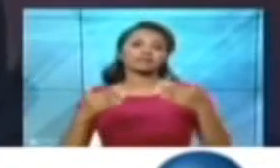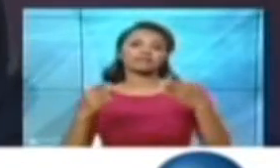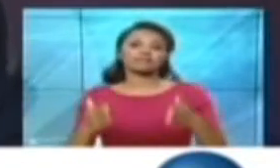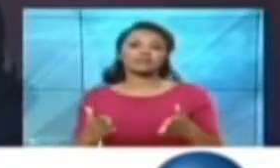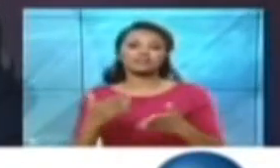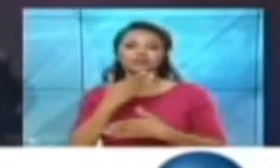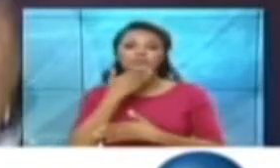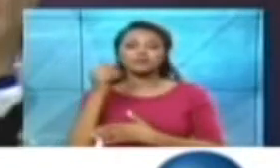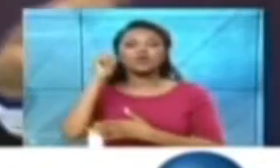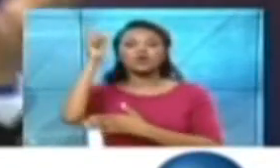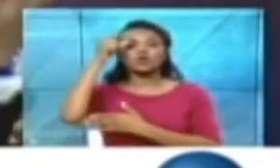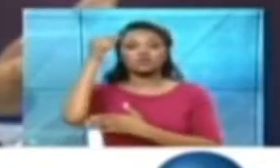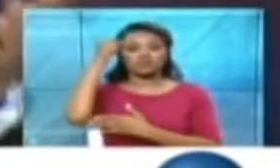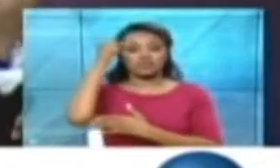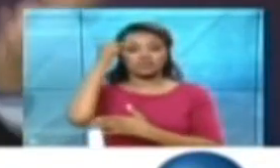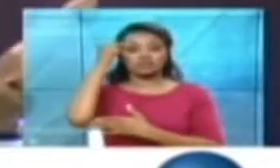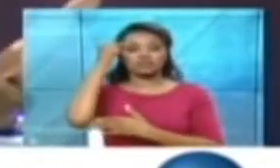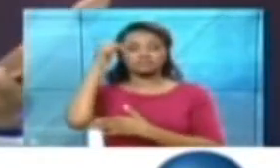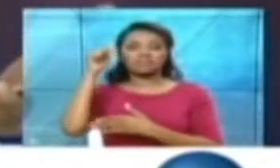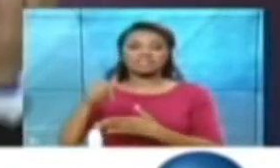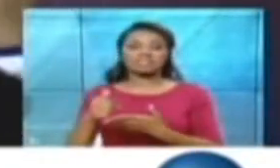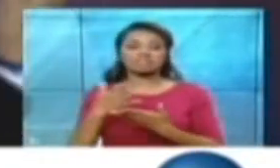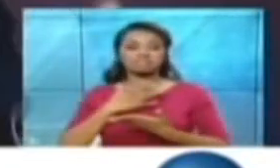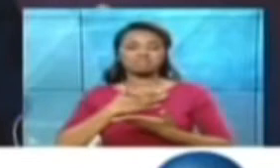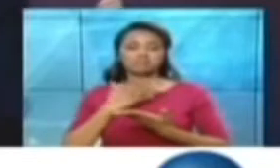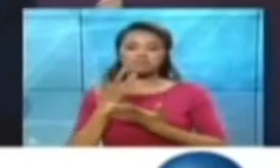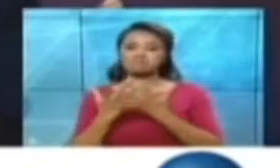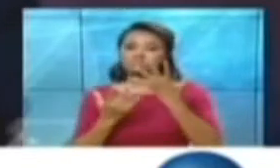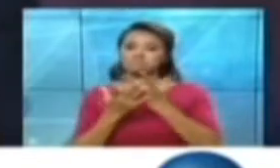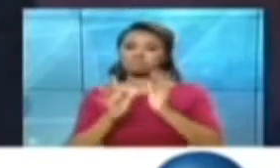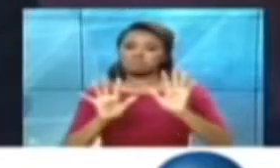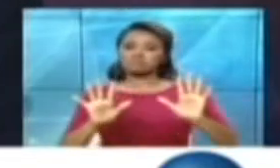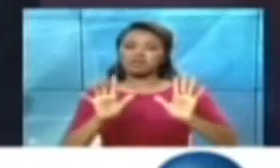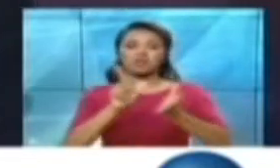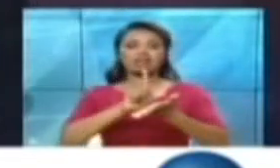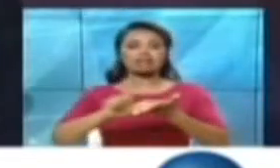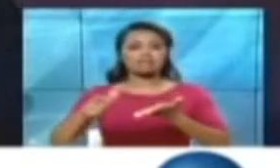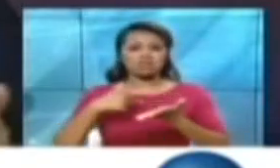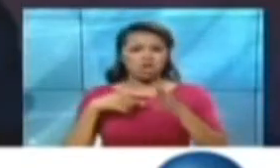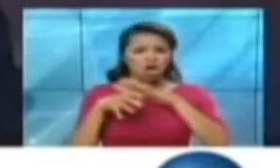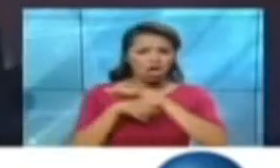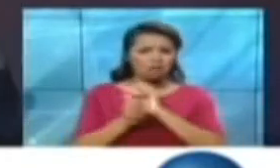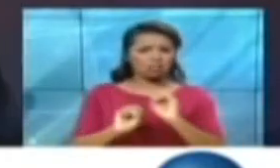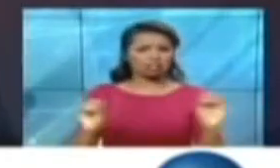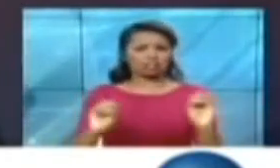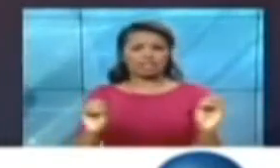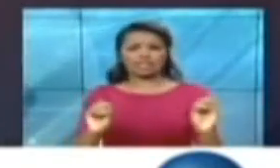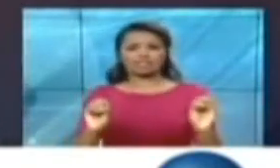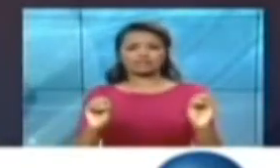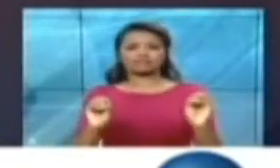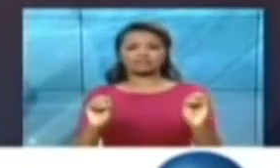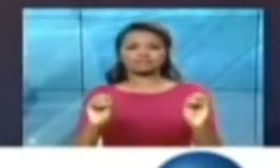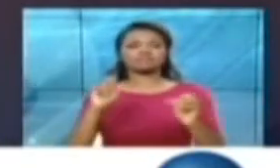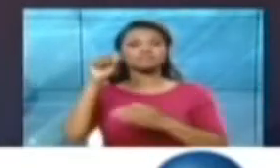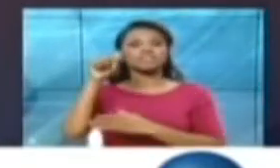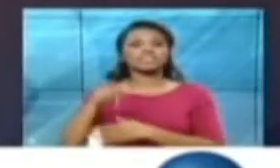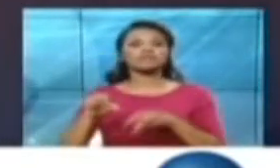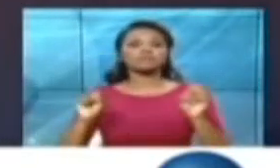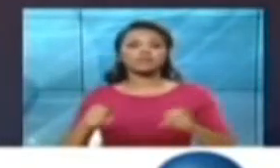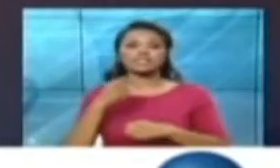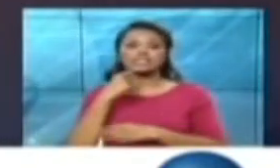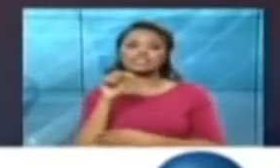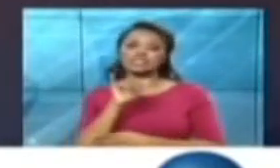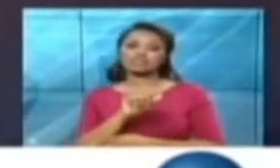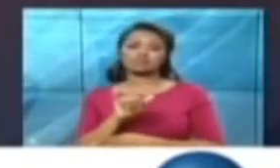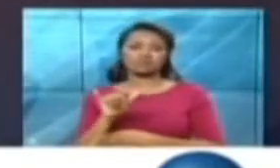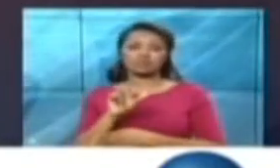gobierno aquí están las manos limpias de corrupción no todos aquí pueden decir